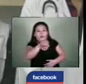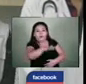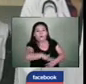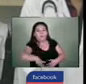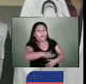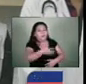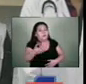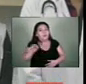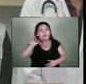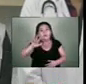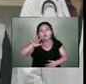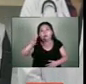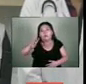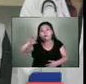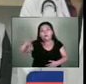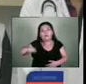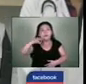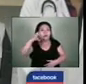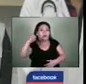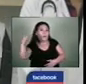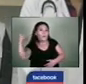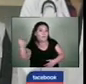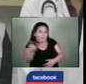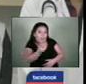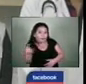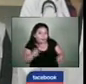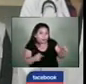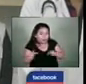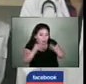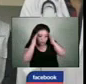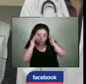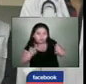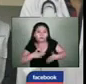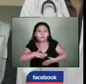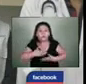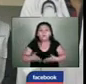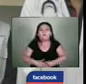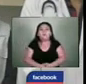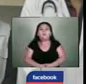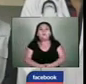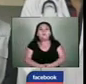aproximadamente 32.000 personas a las que está a disposición la unidad de salud.